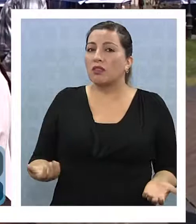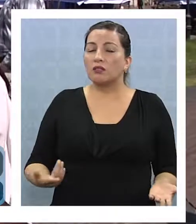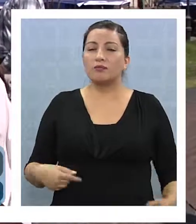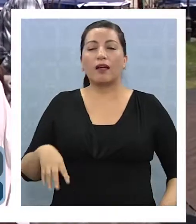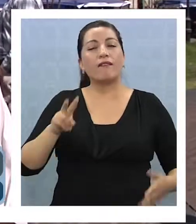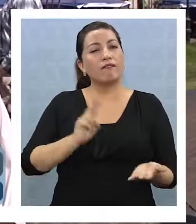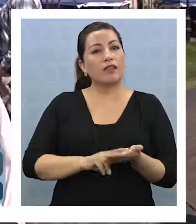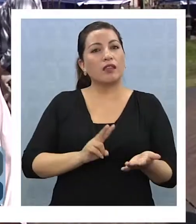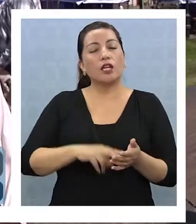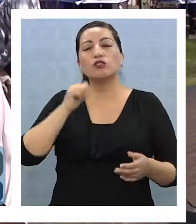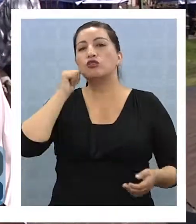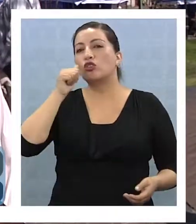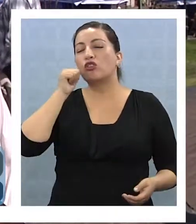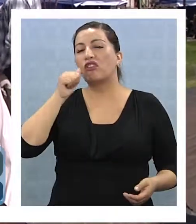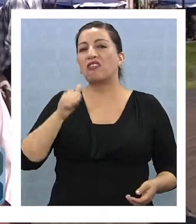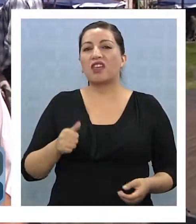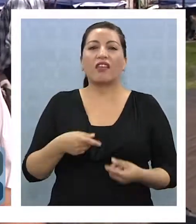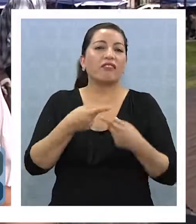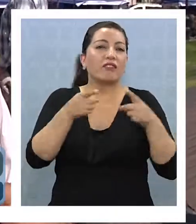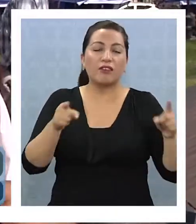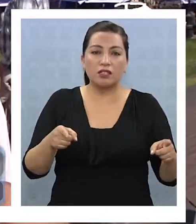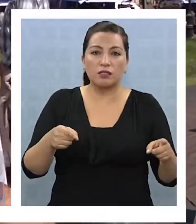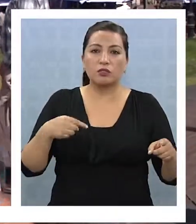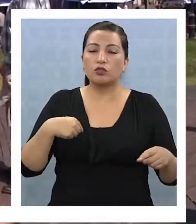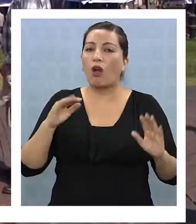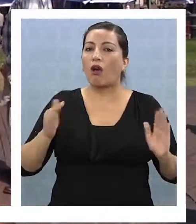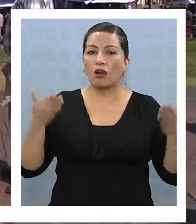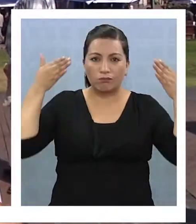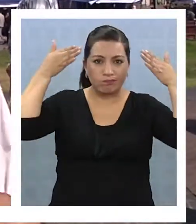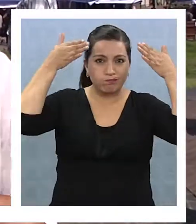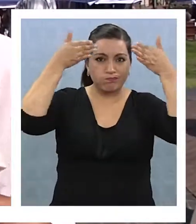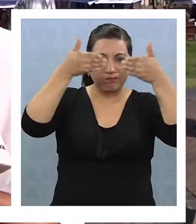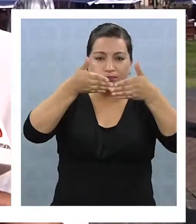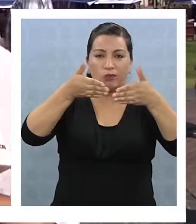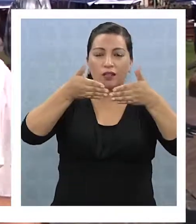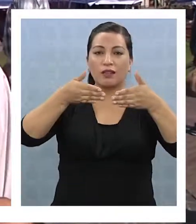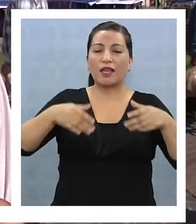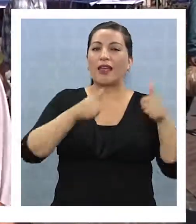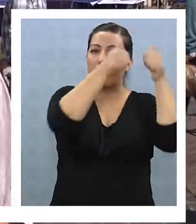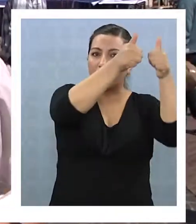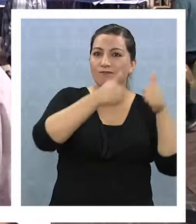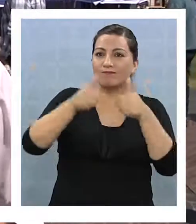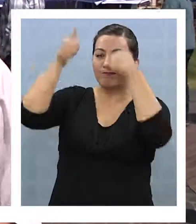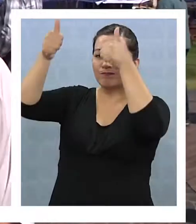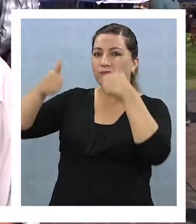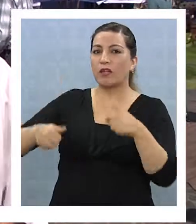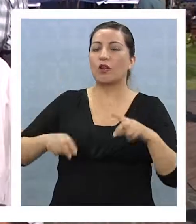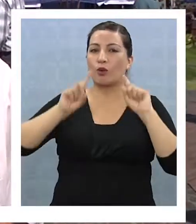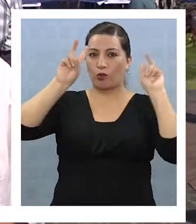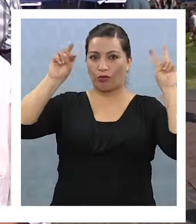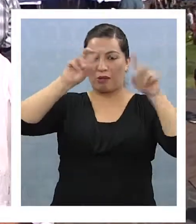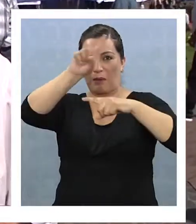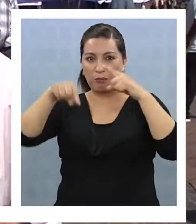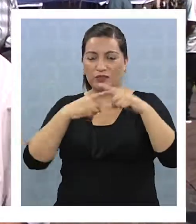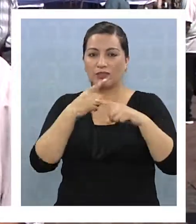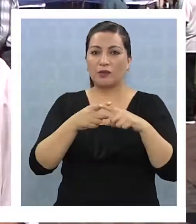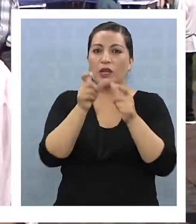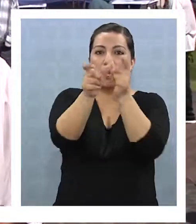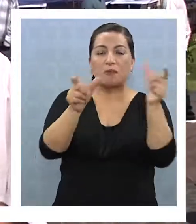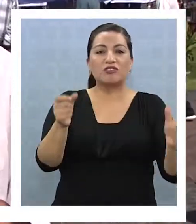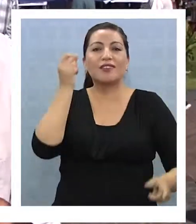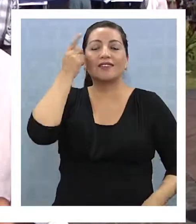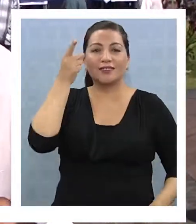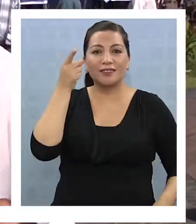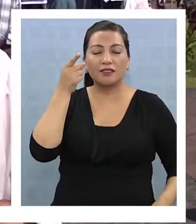Mira, la verdad es que yo creo que cada día tiene su afán. Por lo pronto estoy enfocado 100% en entregar este mensaje bastante positivo por lo demás, que la gente lo ha percibido